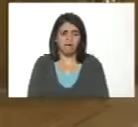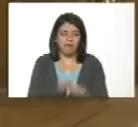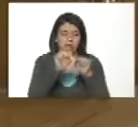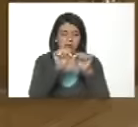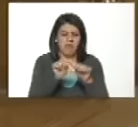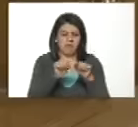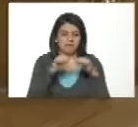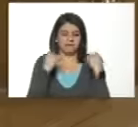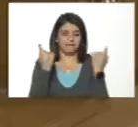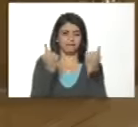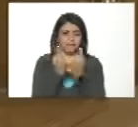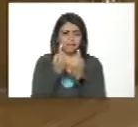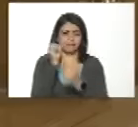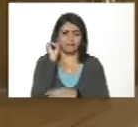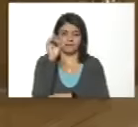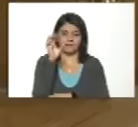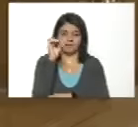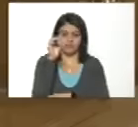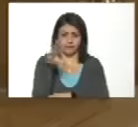en esta asamblea